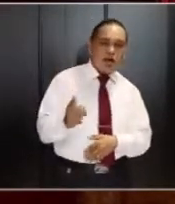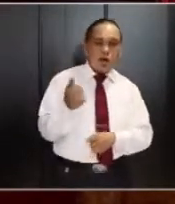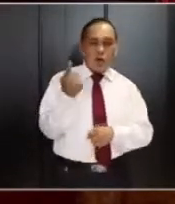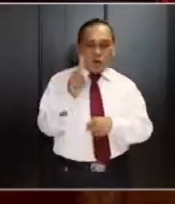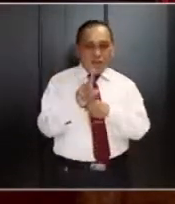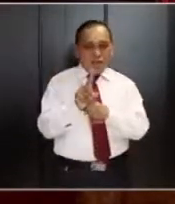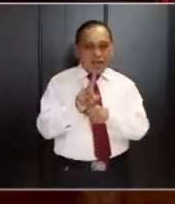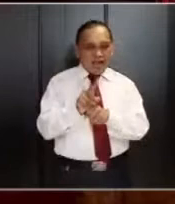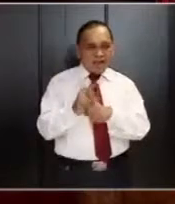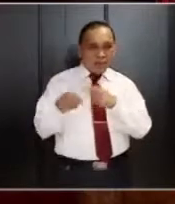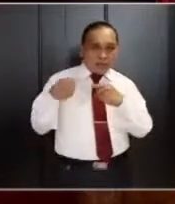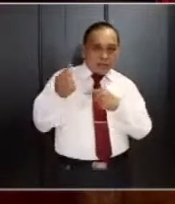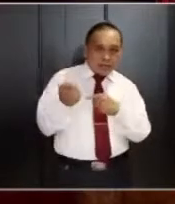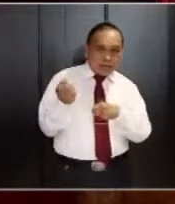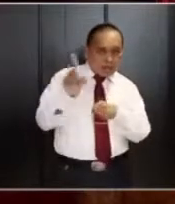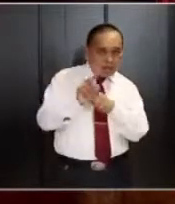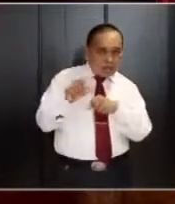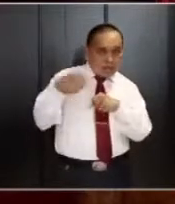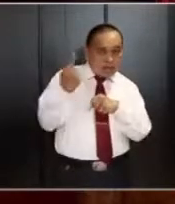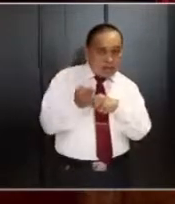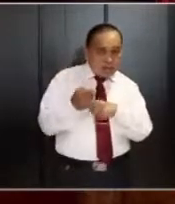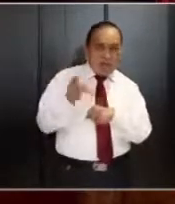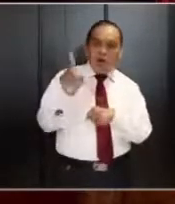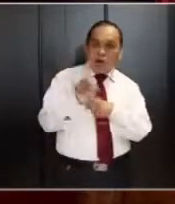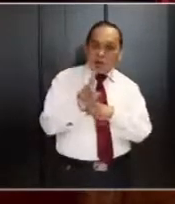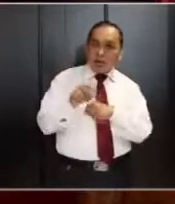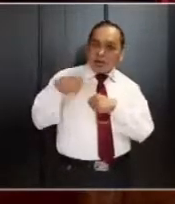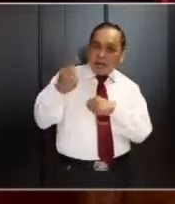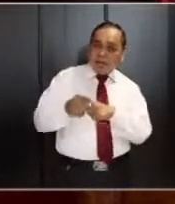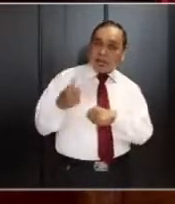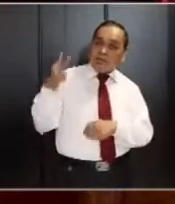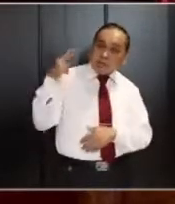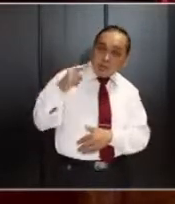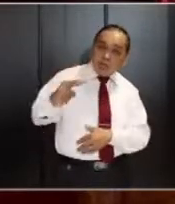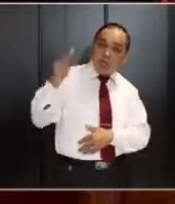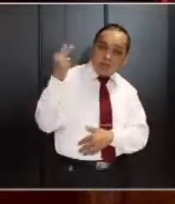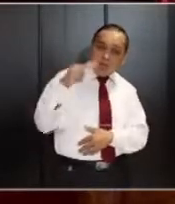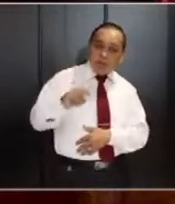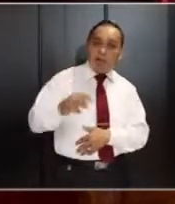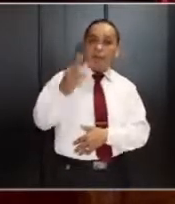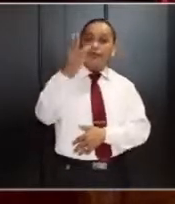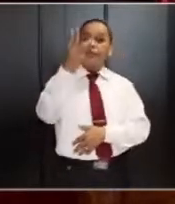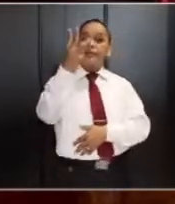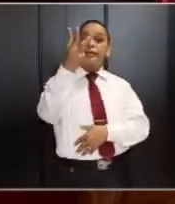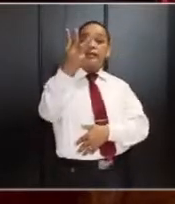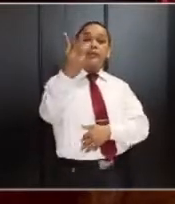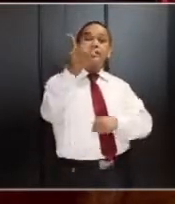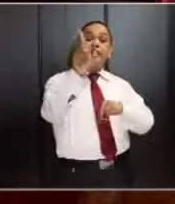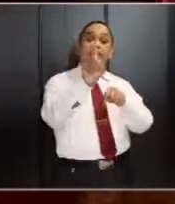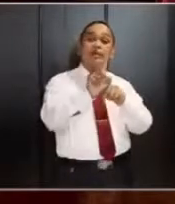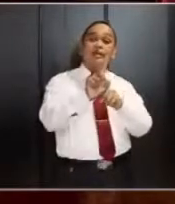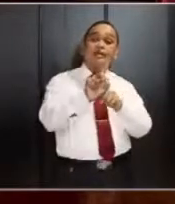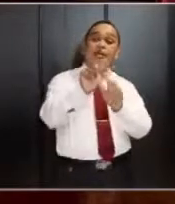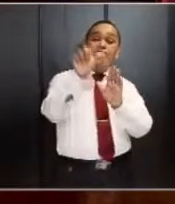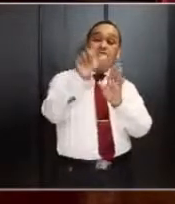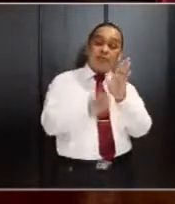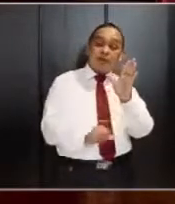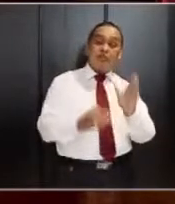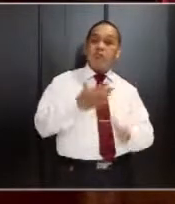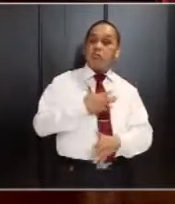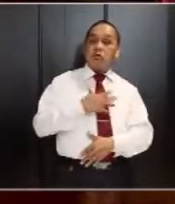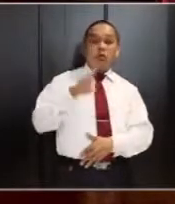día siguiente también, y al día siguiente también, y al día siguiente también, solo 3 días en el mes no viajé. Entonces, eso